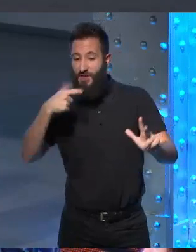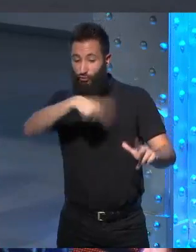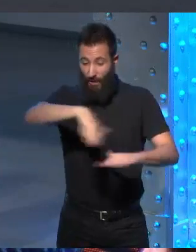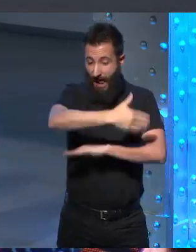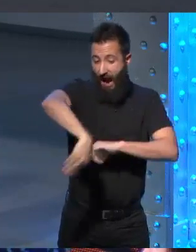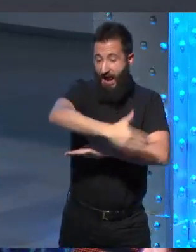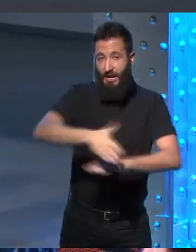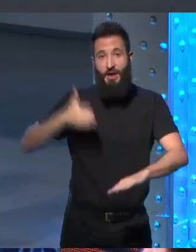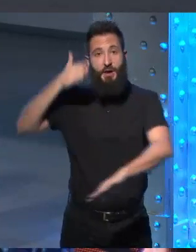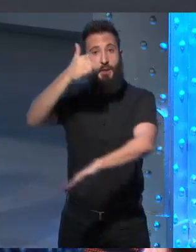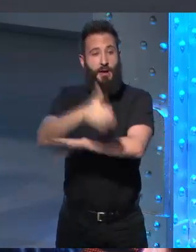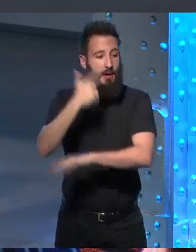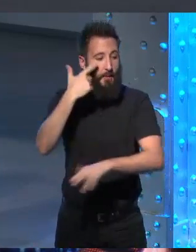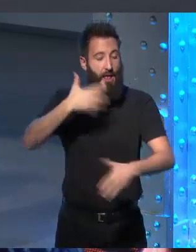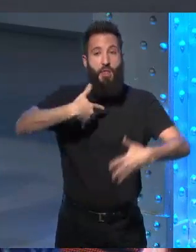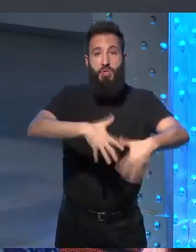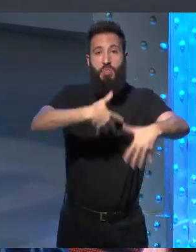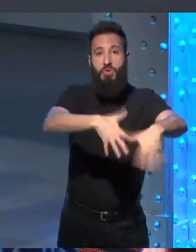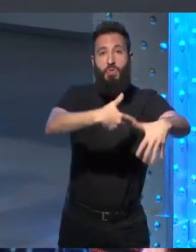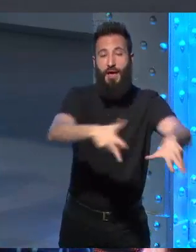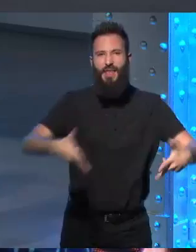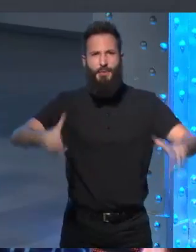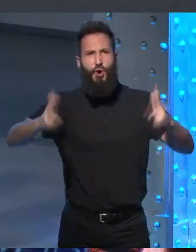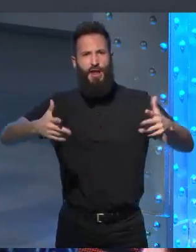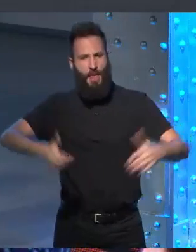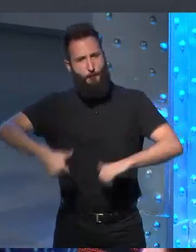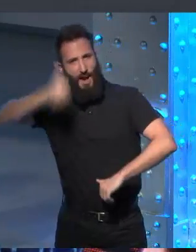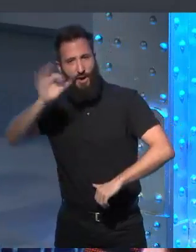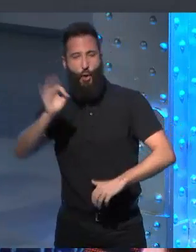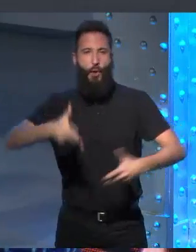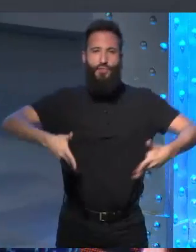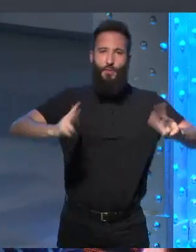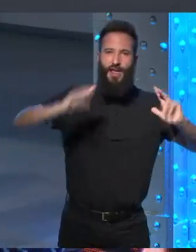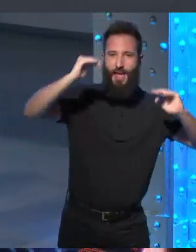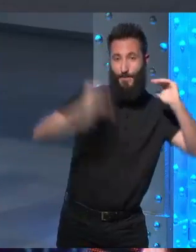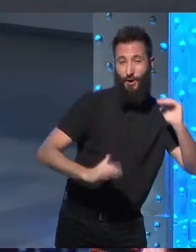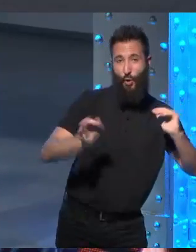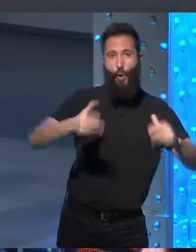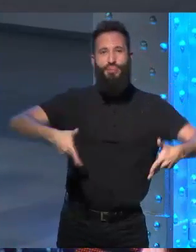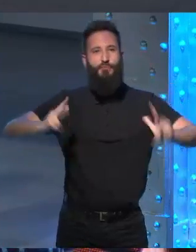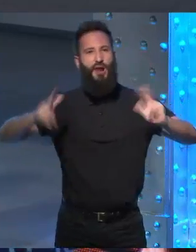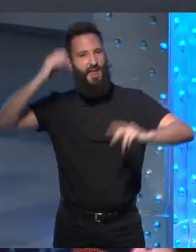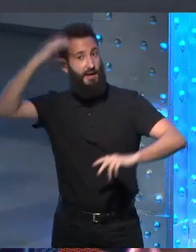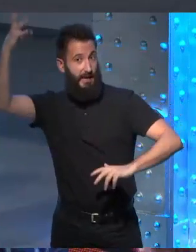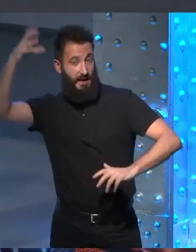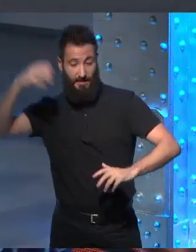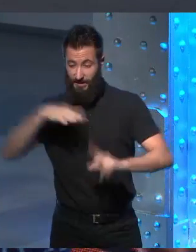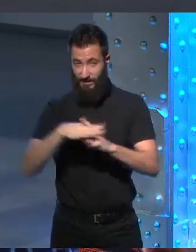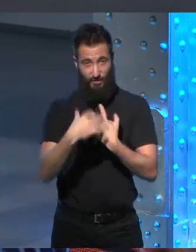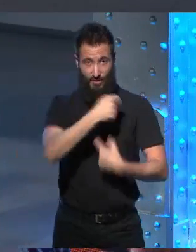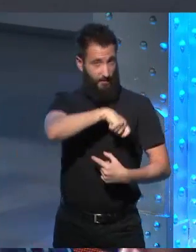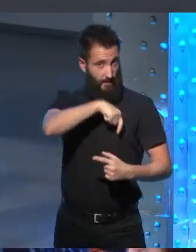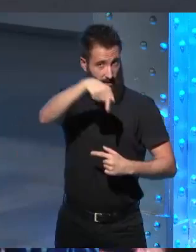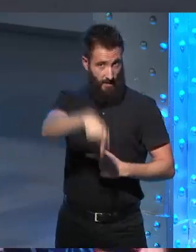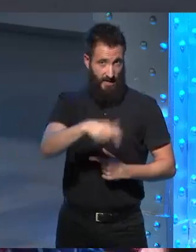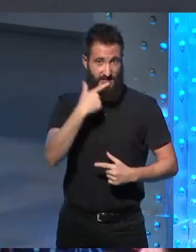o más democracia o pidiendo democracia real, ¿no? ¿Qué está pasando aquí, ¿no? ¿Qué ocurre? Entonces, siguiendo esa línea intuitiva